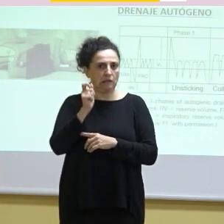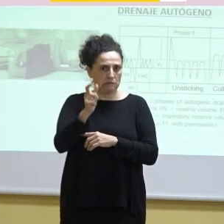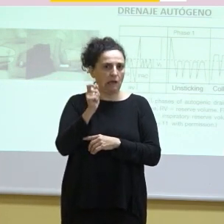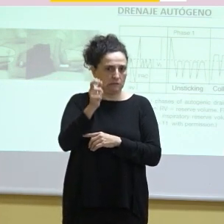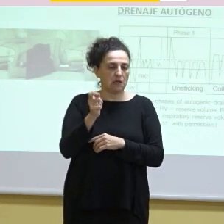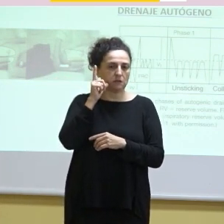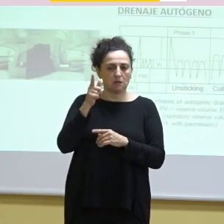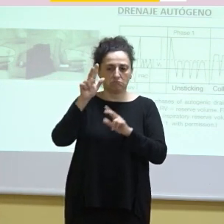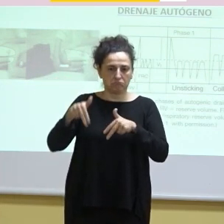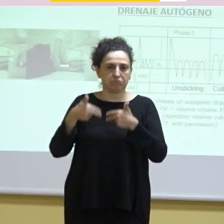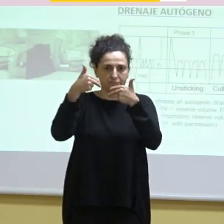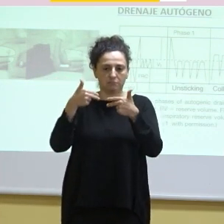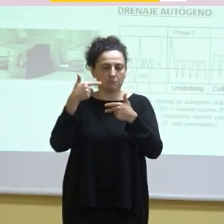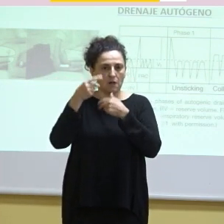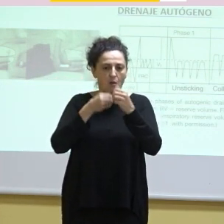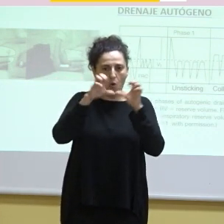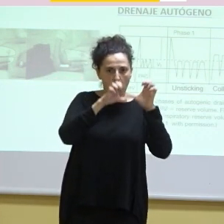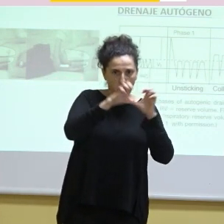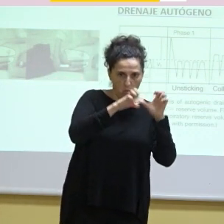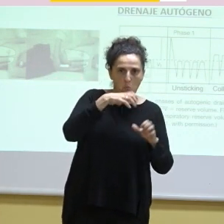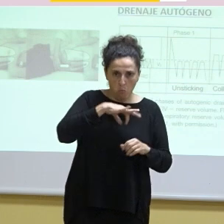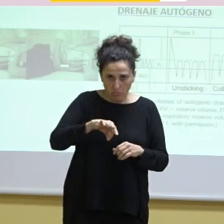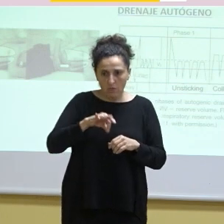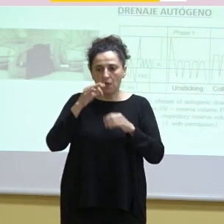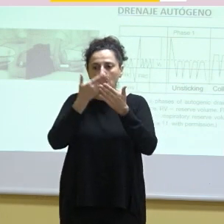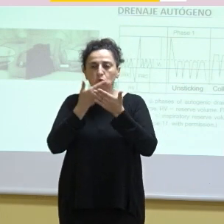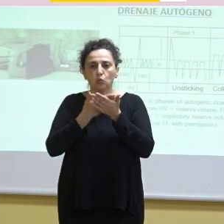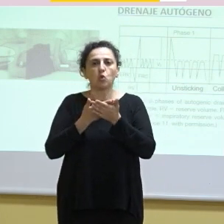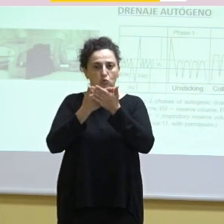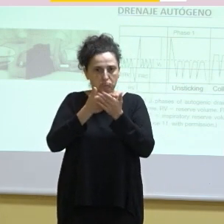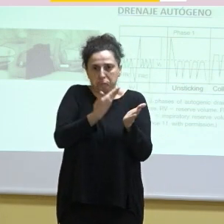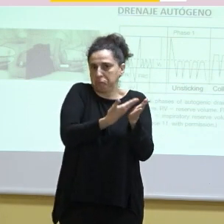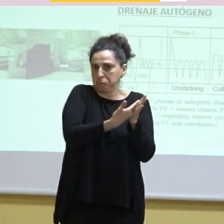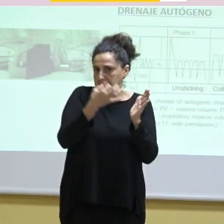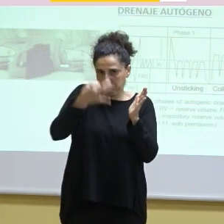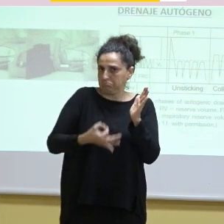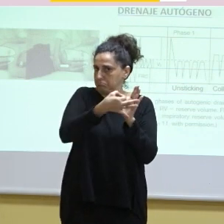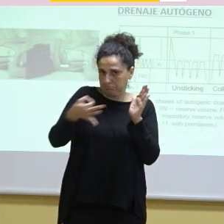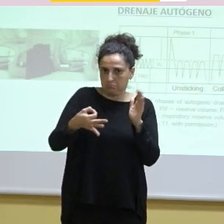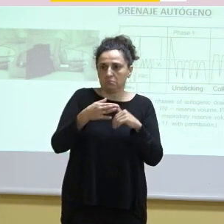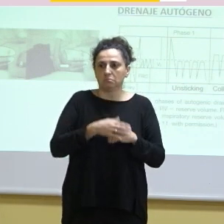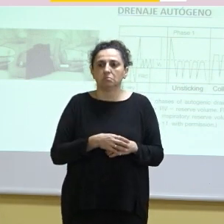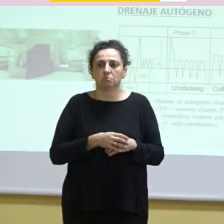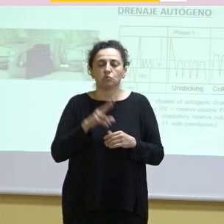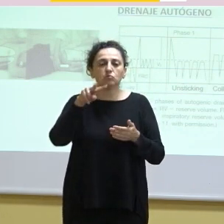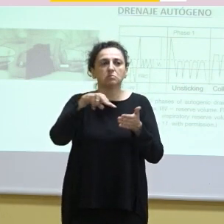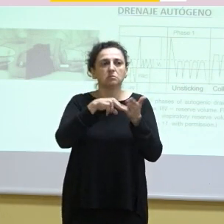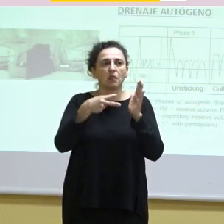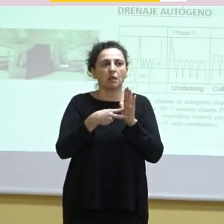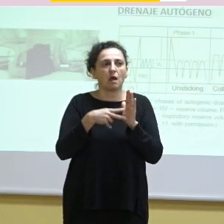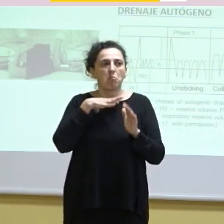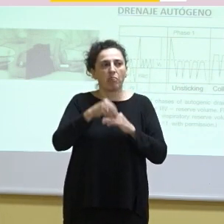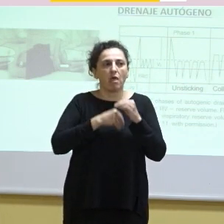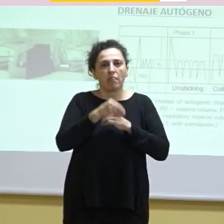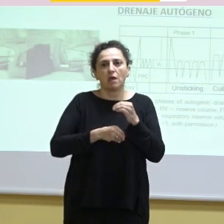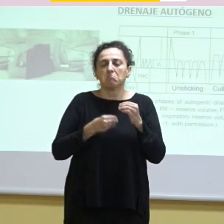nos ha permitido hacer muchas evaluaciones y hacer muchos estudios que la avalan. Entonces, es una técnica que se puede